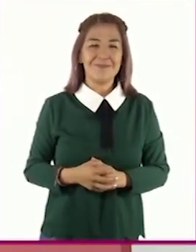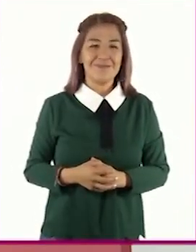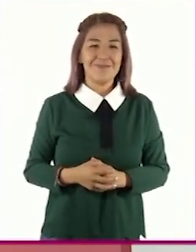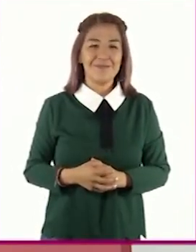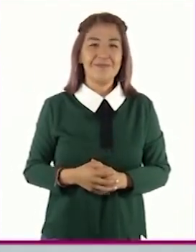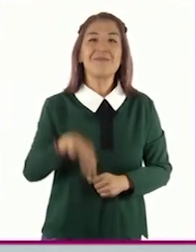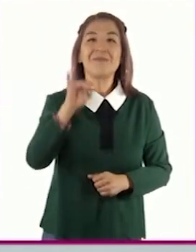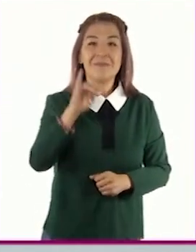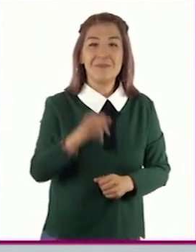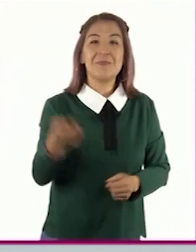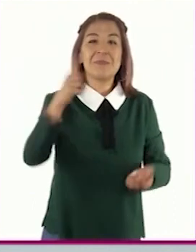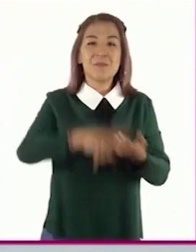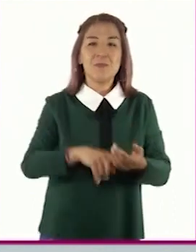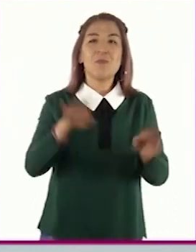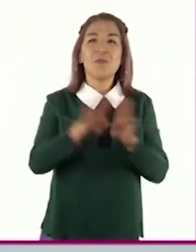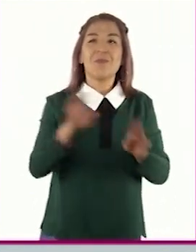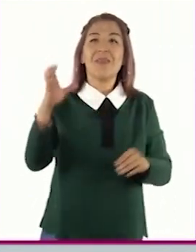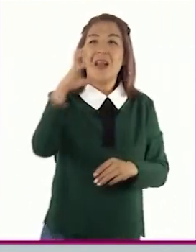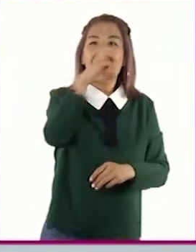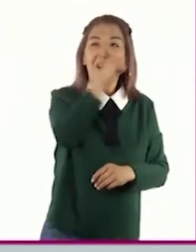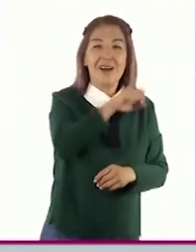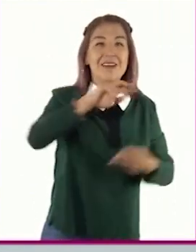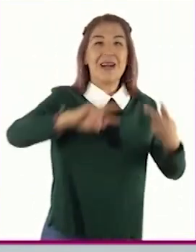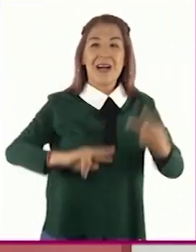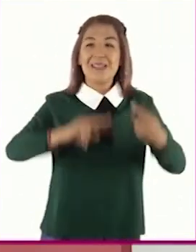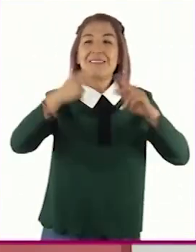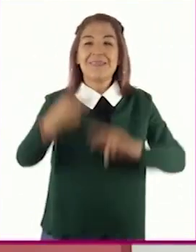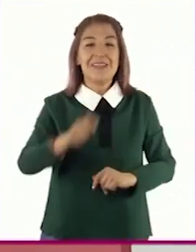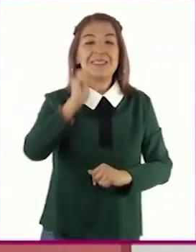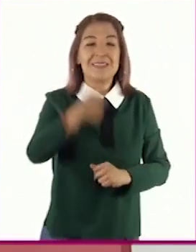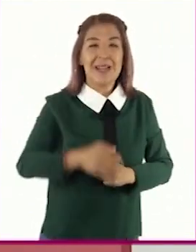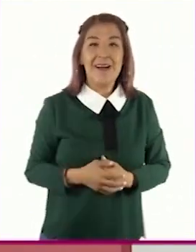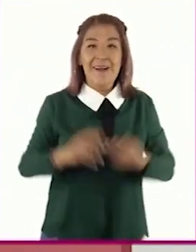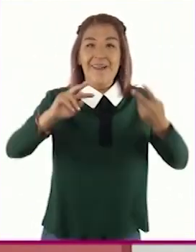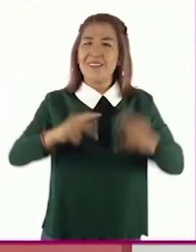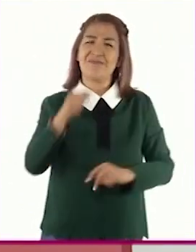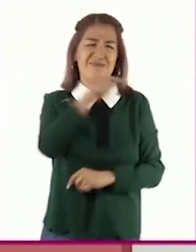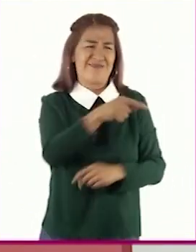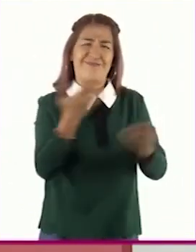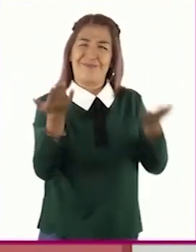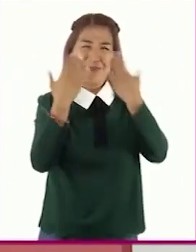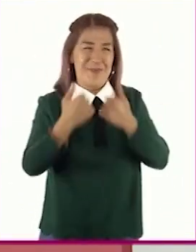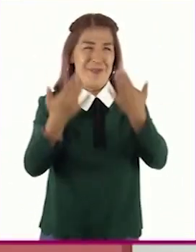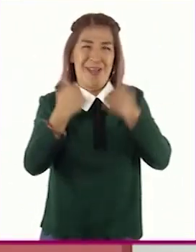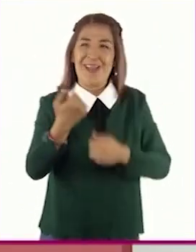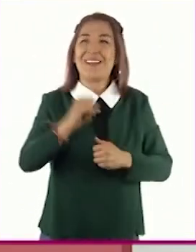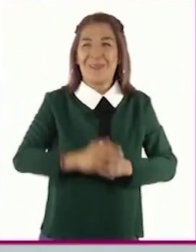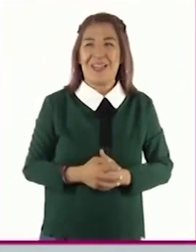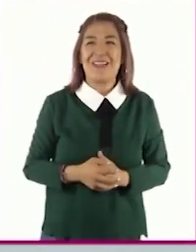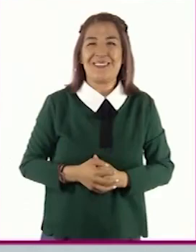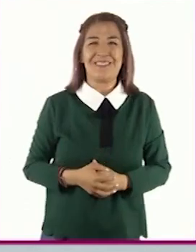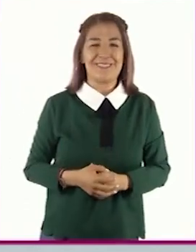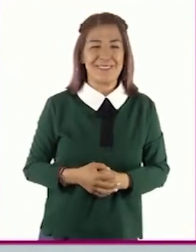Sí, precipitación inversa. Sí. Inversa. Eso no existe.